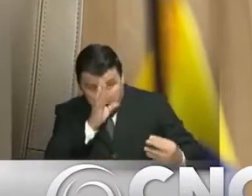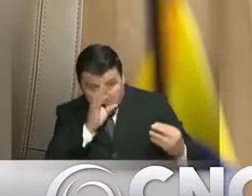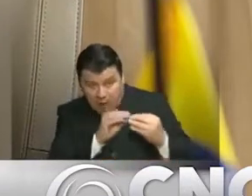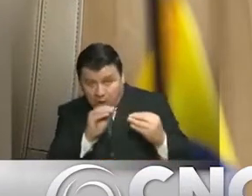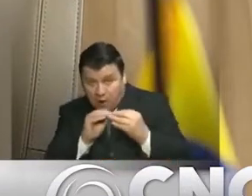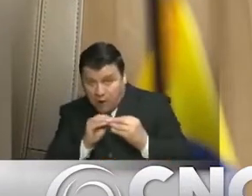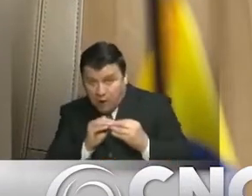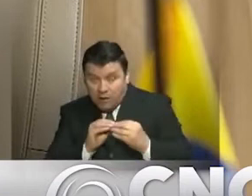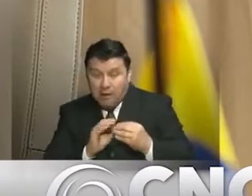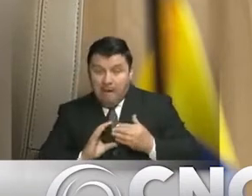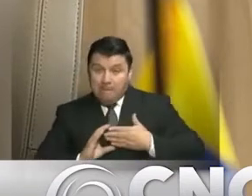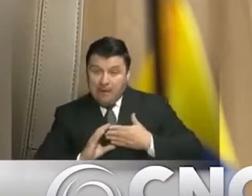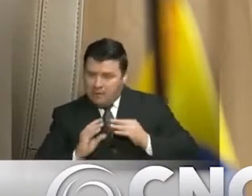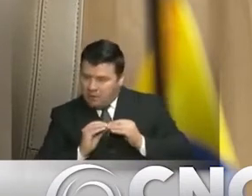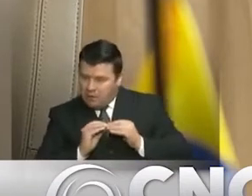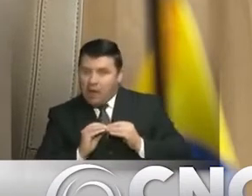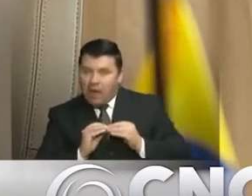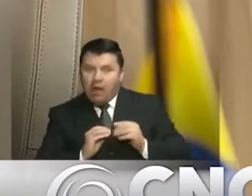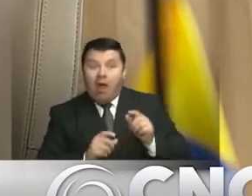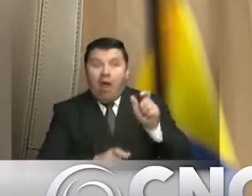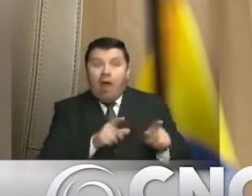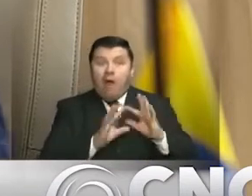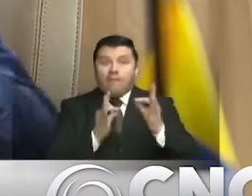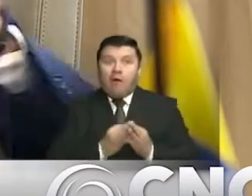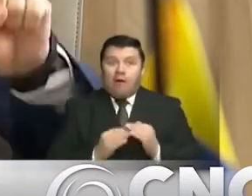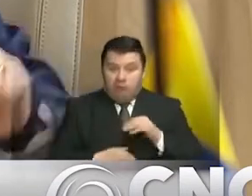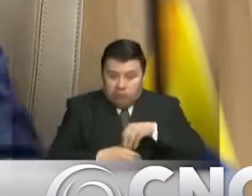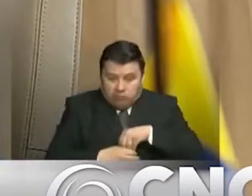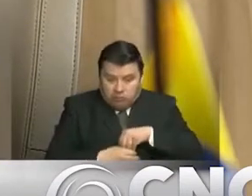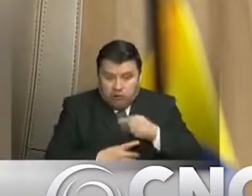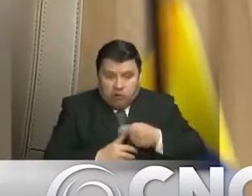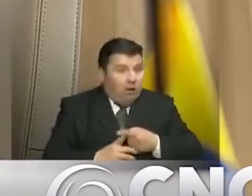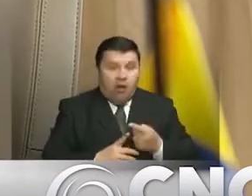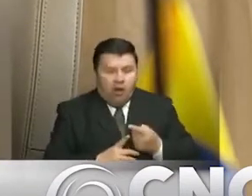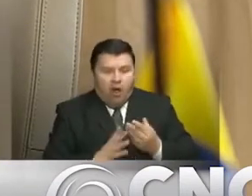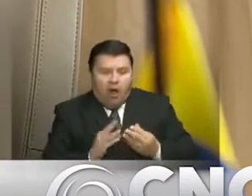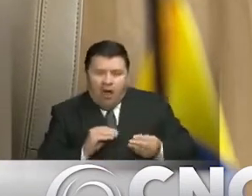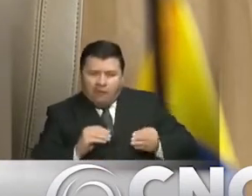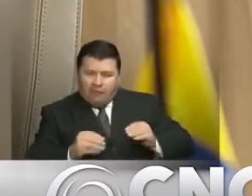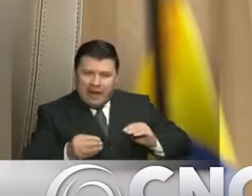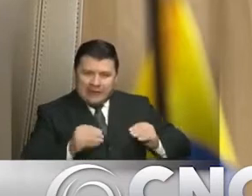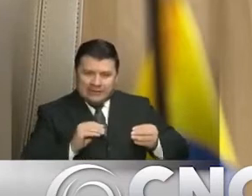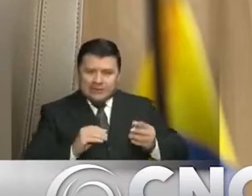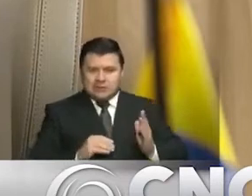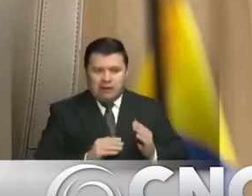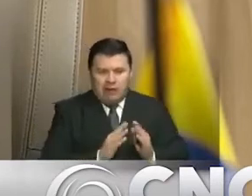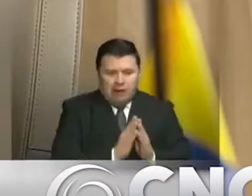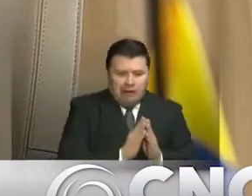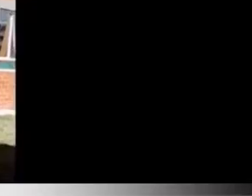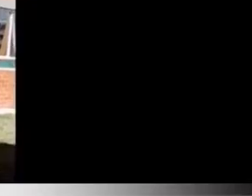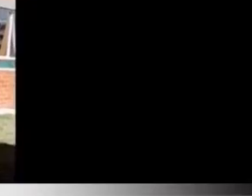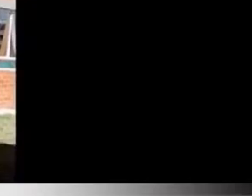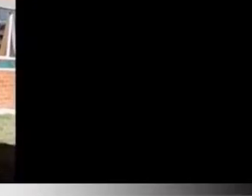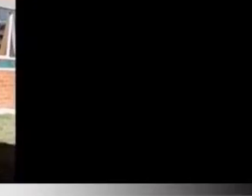desde el punto de vista privado deben proteger a aquellas familias que en el marco de esta circunstancia han perdido de manera transitoria sus